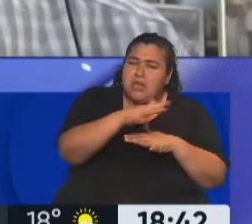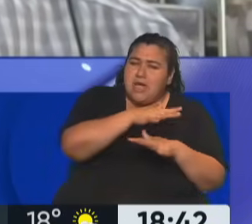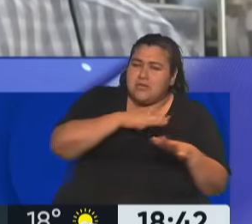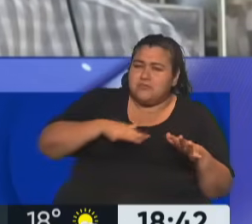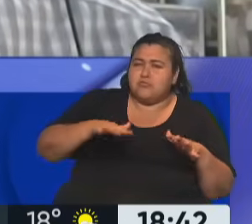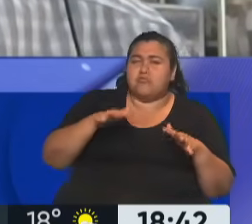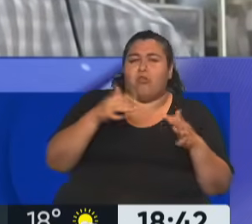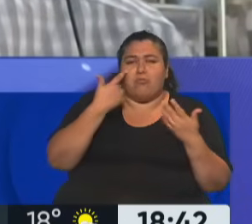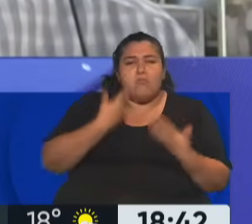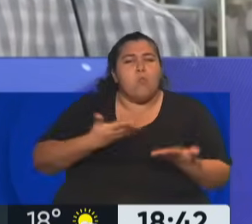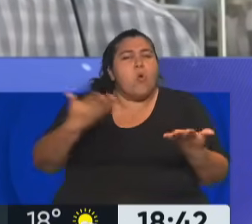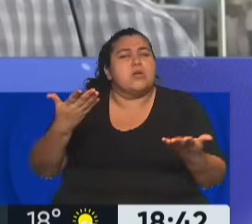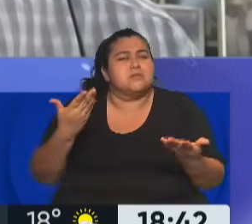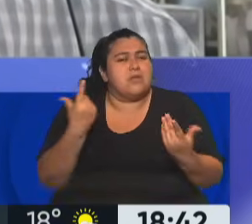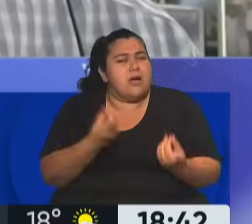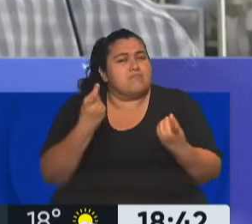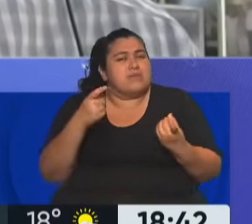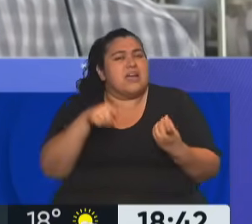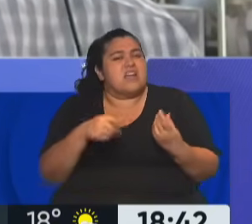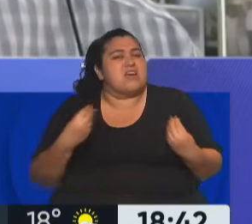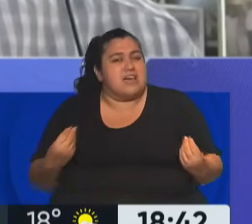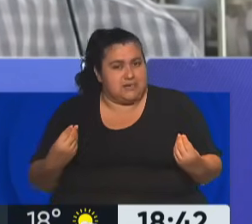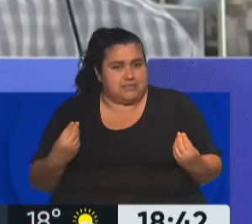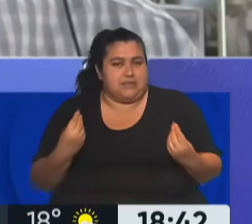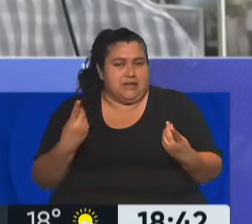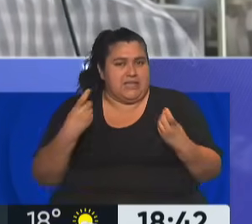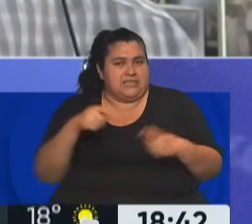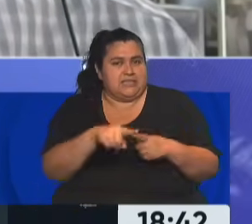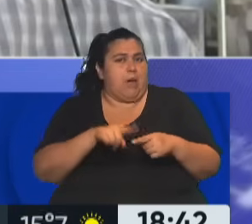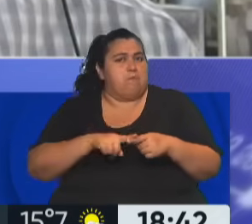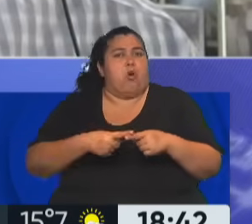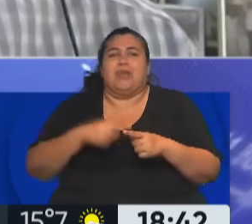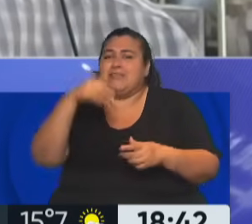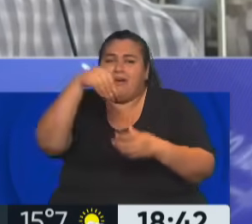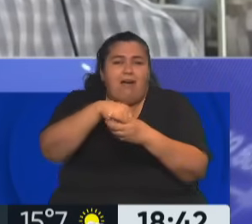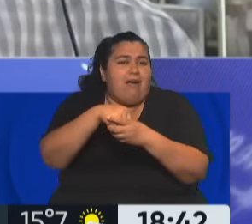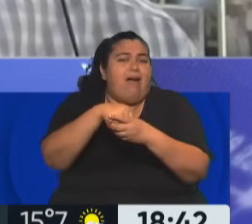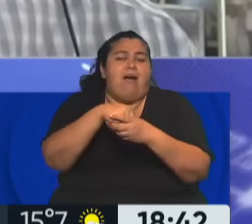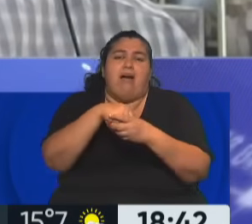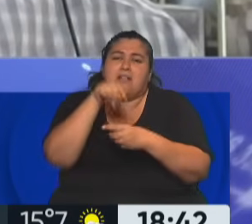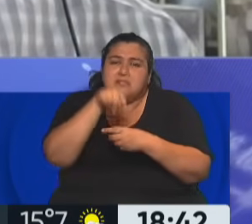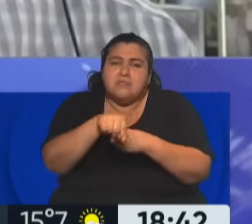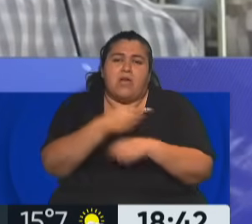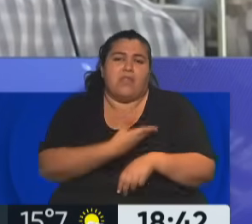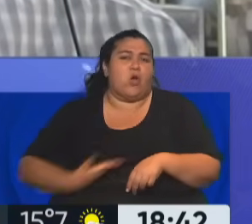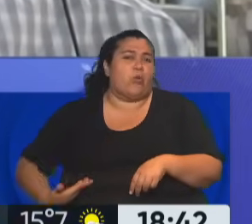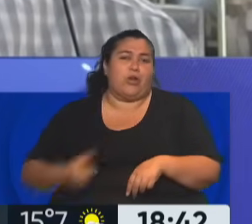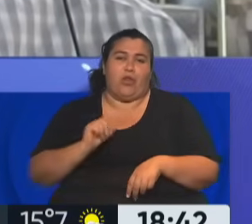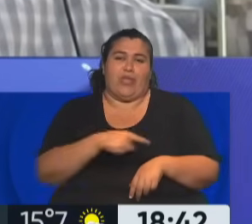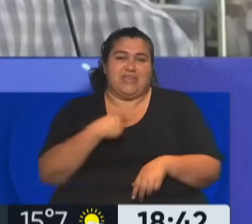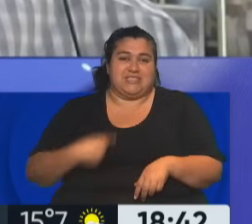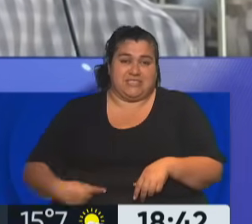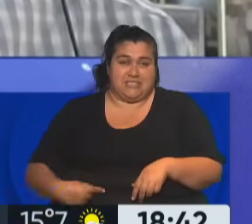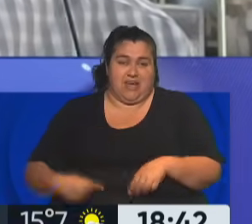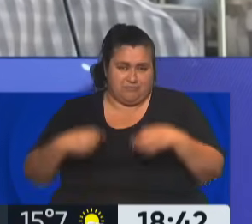manera expone esta necesidad, yo diría hasta una necesidad política interna por parte del gobierno chino, de China